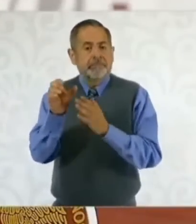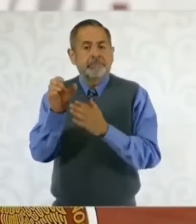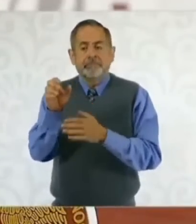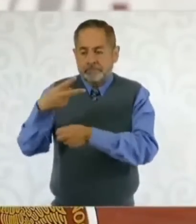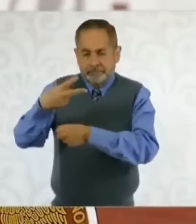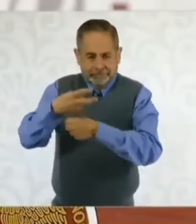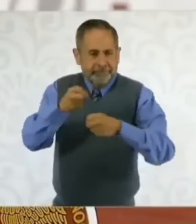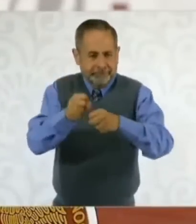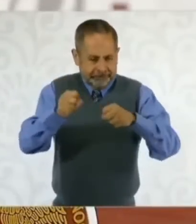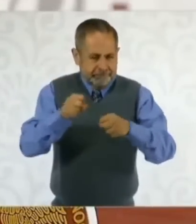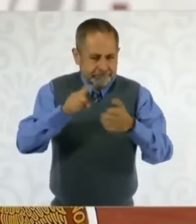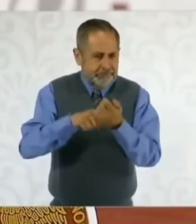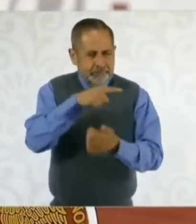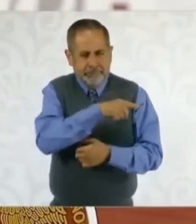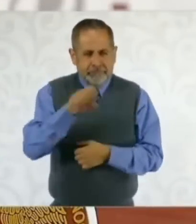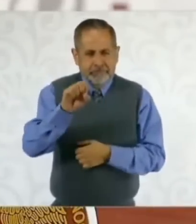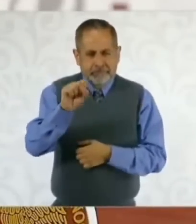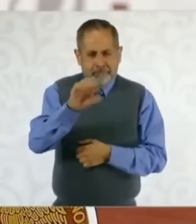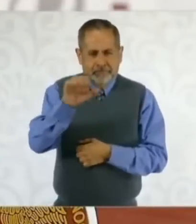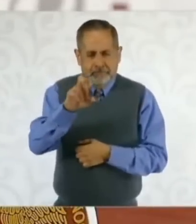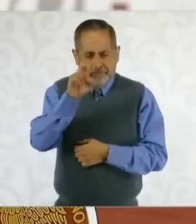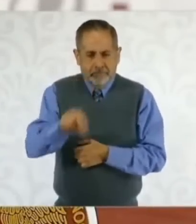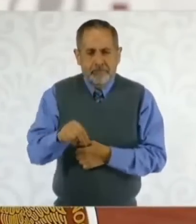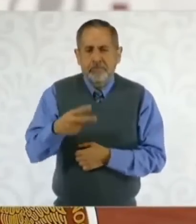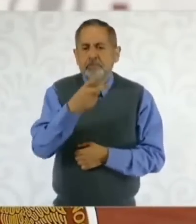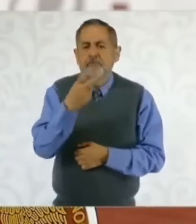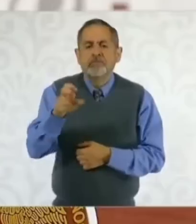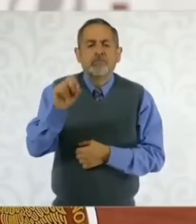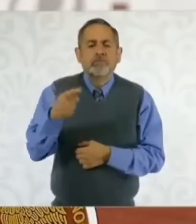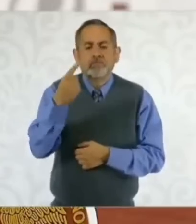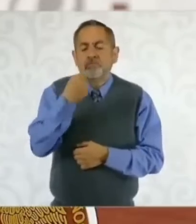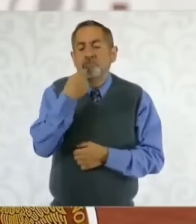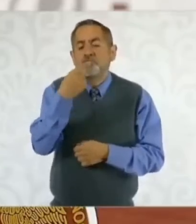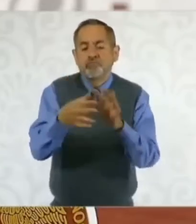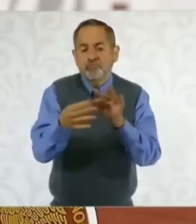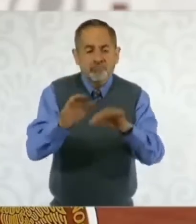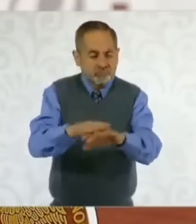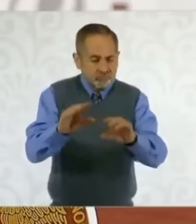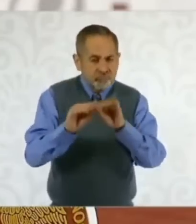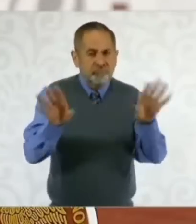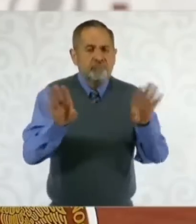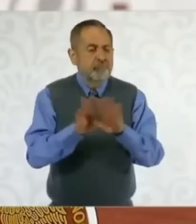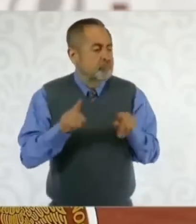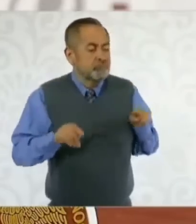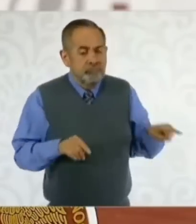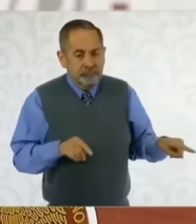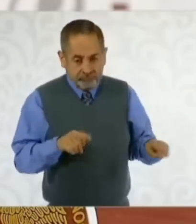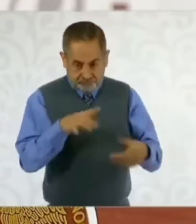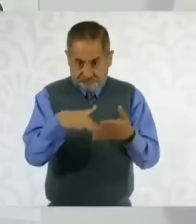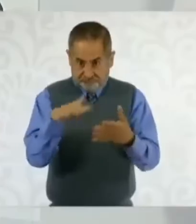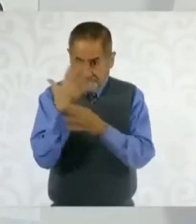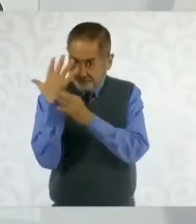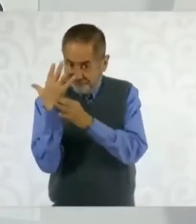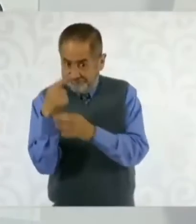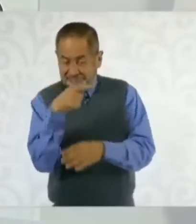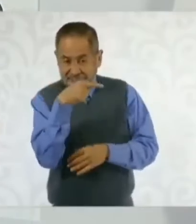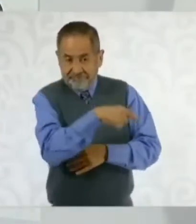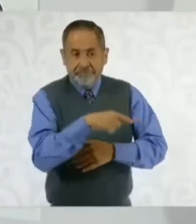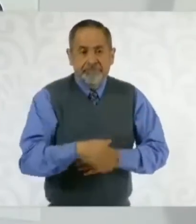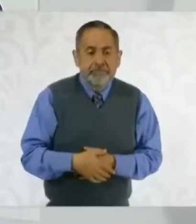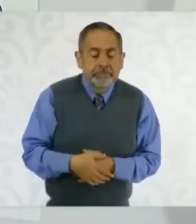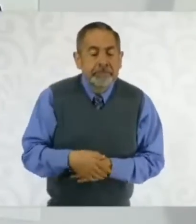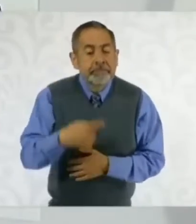segunda sala de la Suprema Corte de Justicia de la Nación dice categóricamente, leo, el